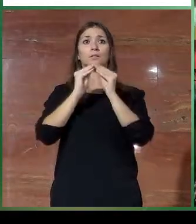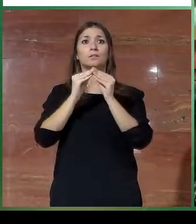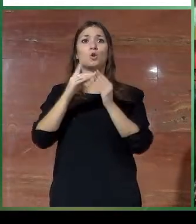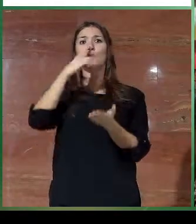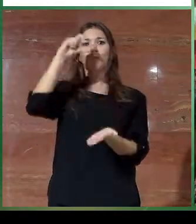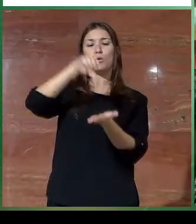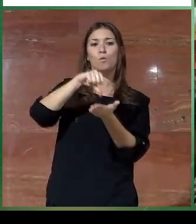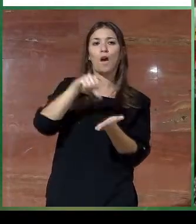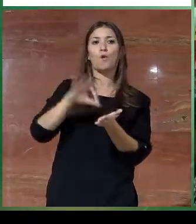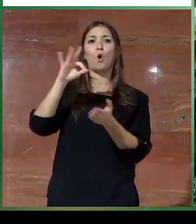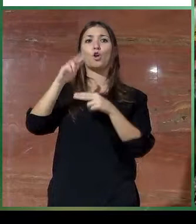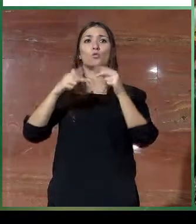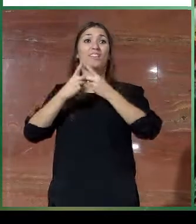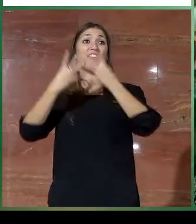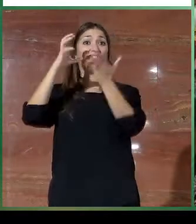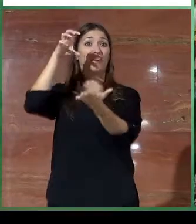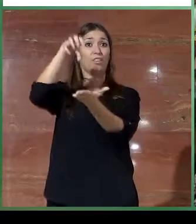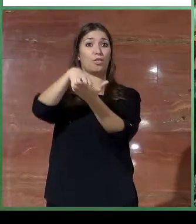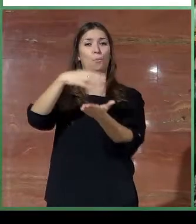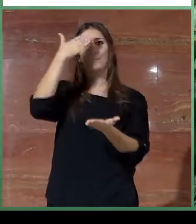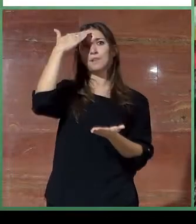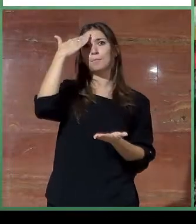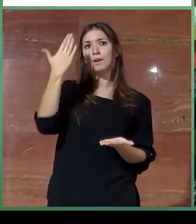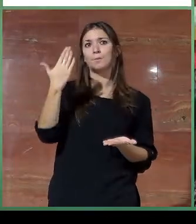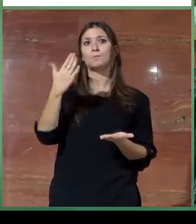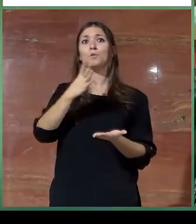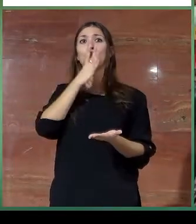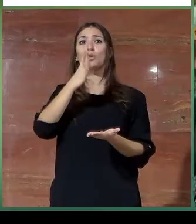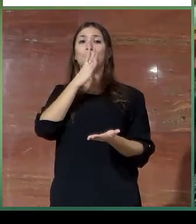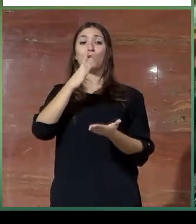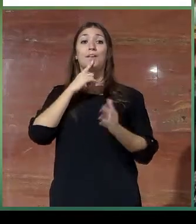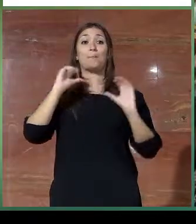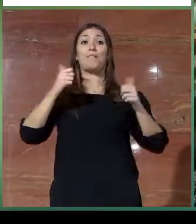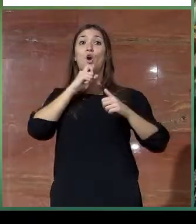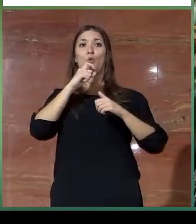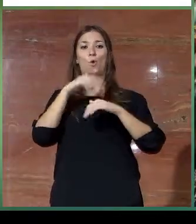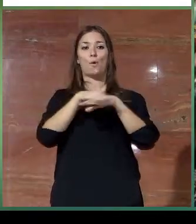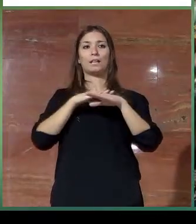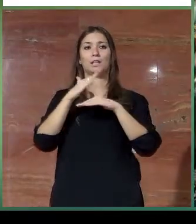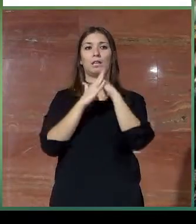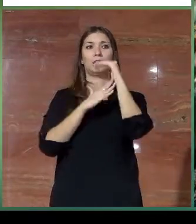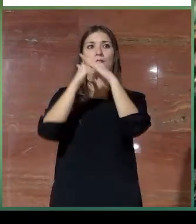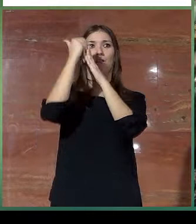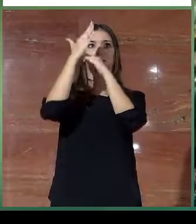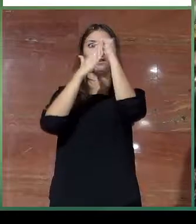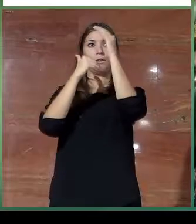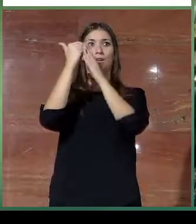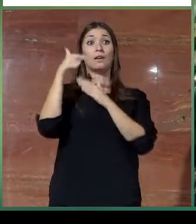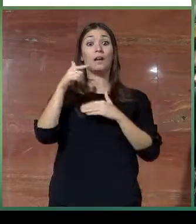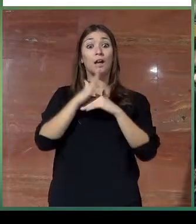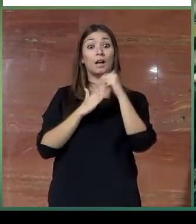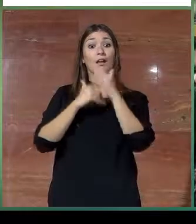ciudad como en un edificio, principalmente comenzando por los cimientos, que son los